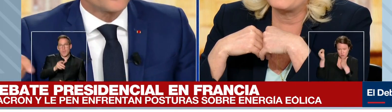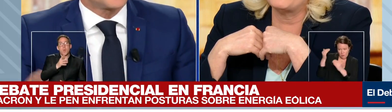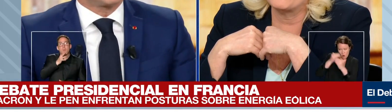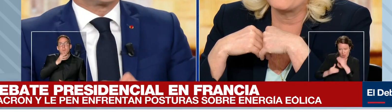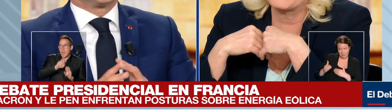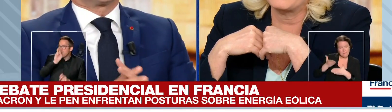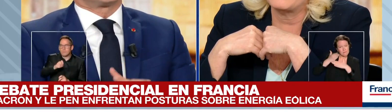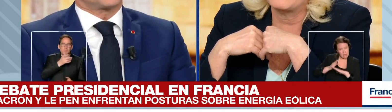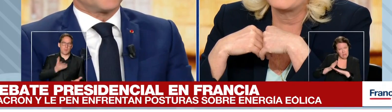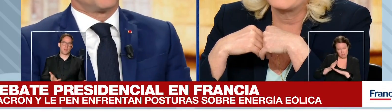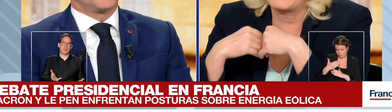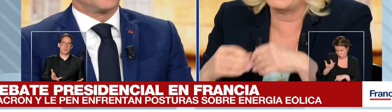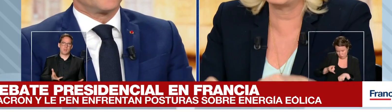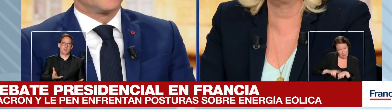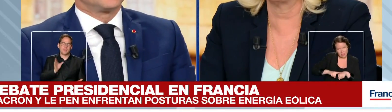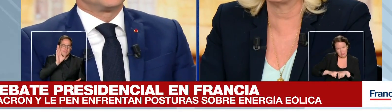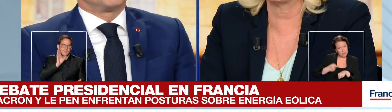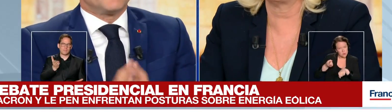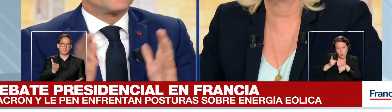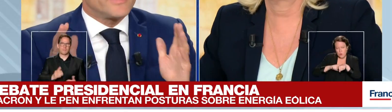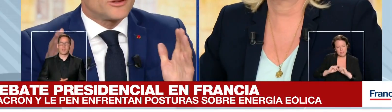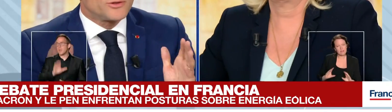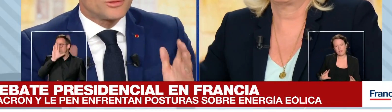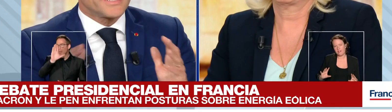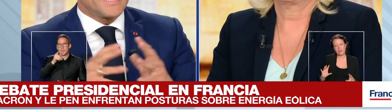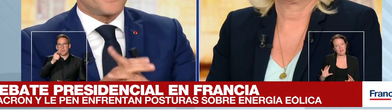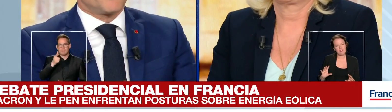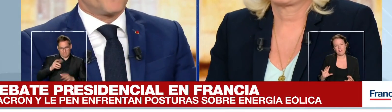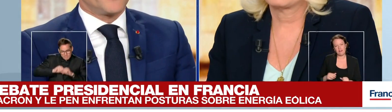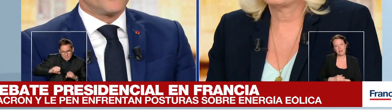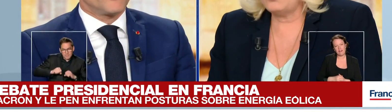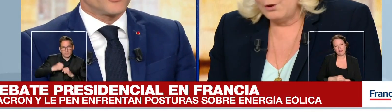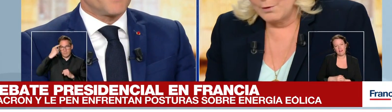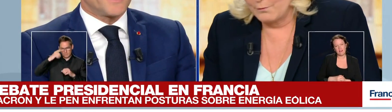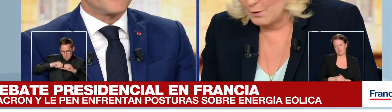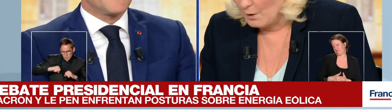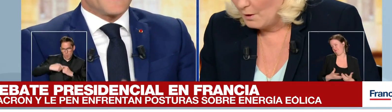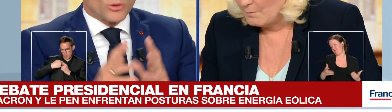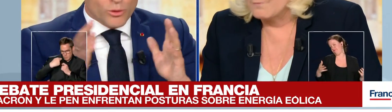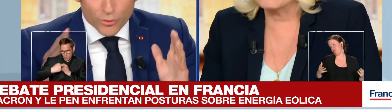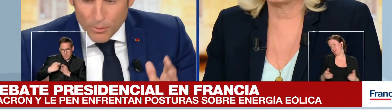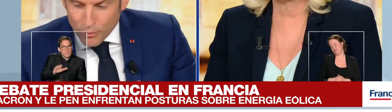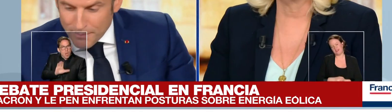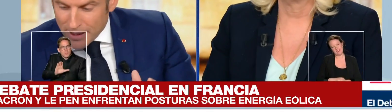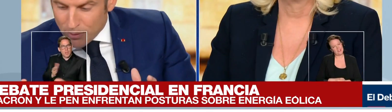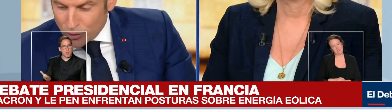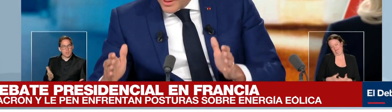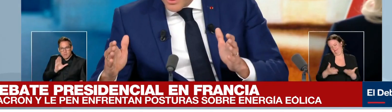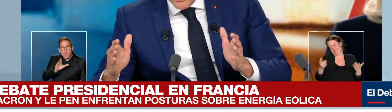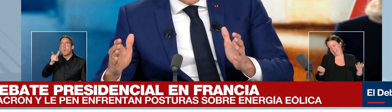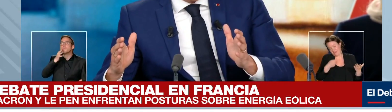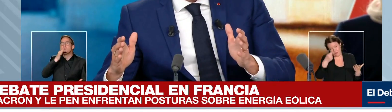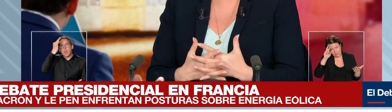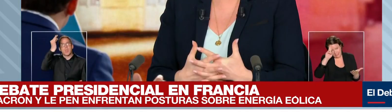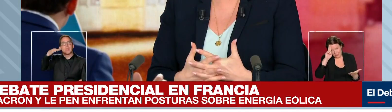para desarrollar la energía nuclear. Antes del 2035. Desde el comienzo. Pero tiene el tiempo industrial, señora Le Pen. Entonces,